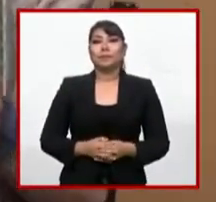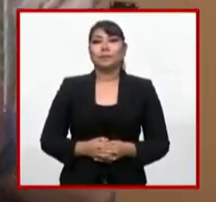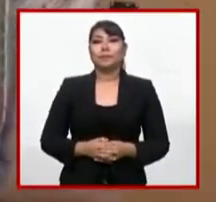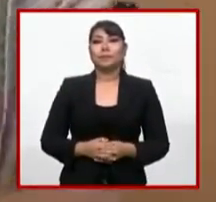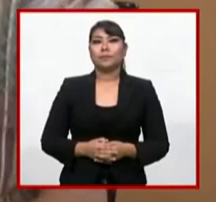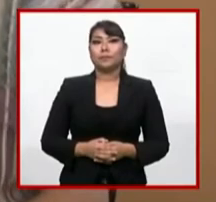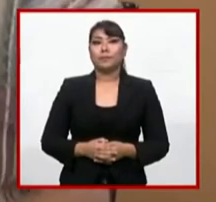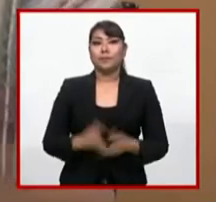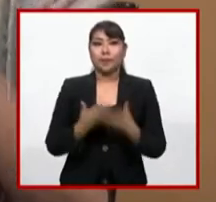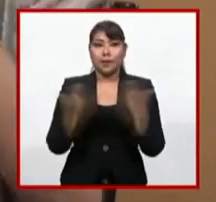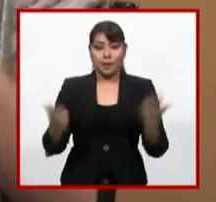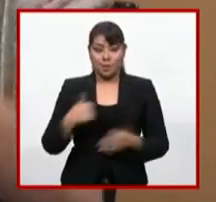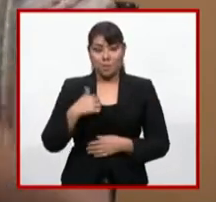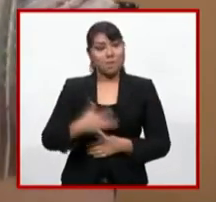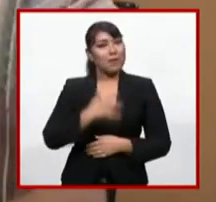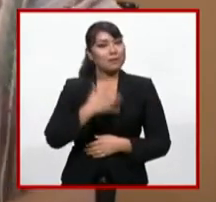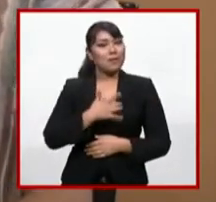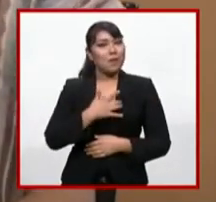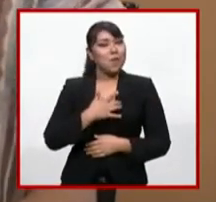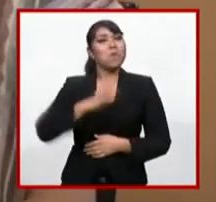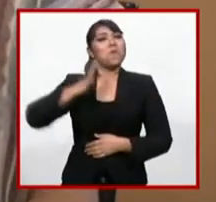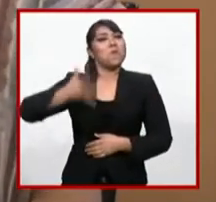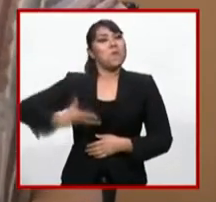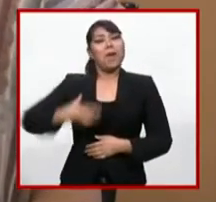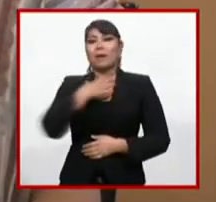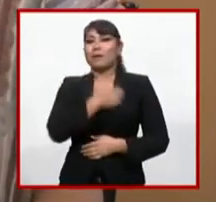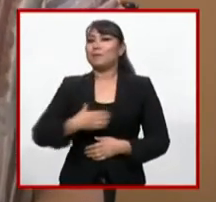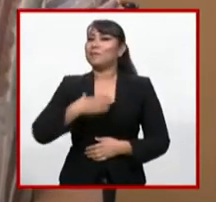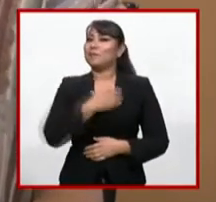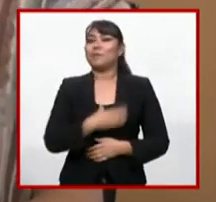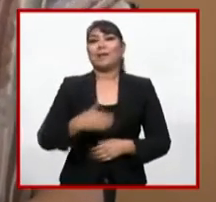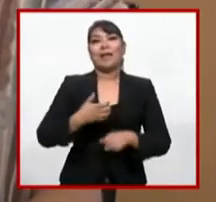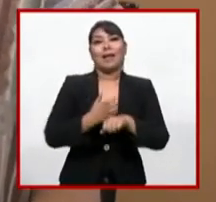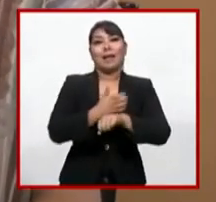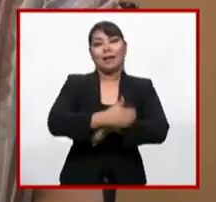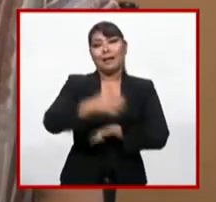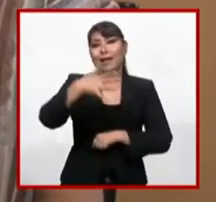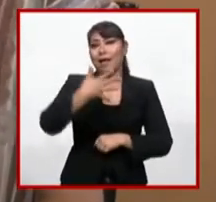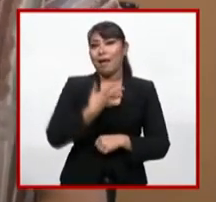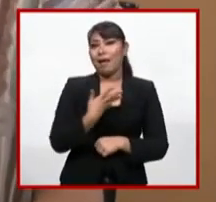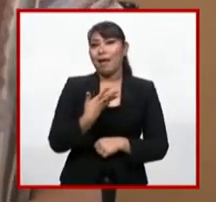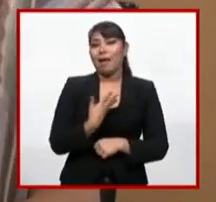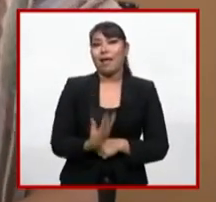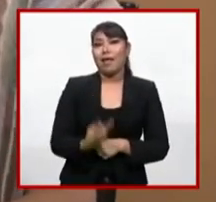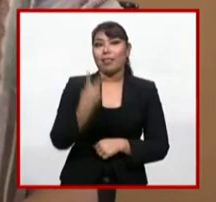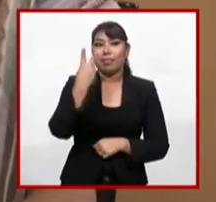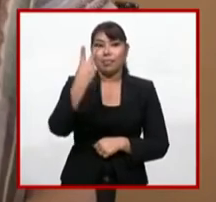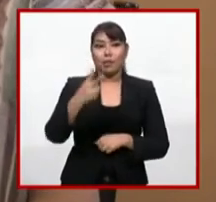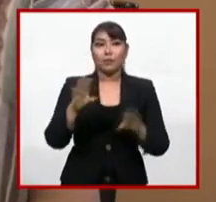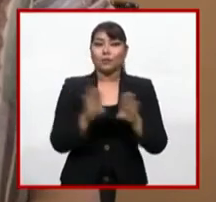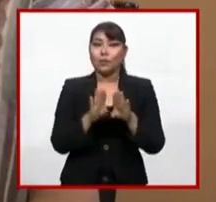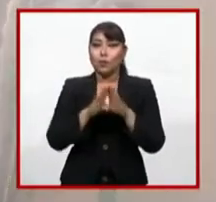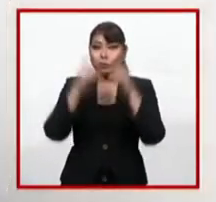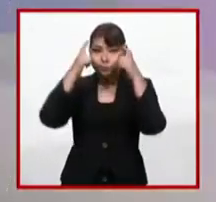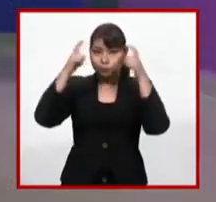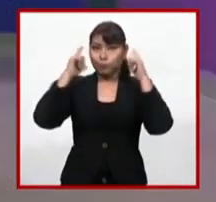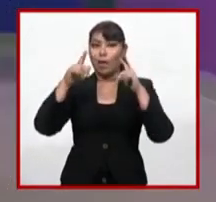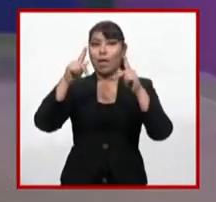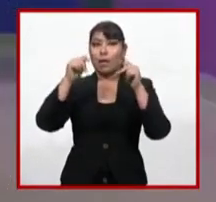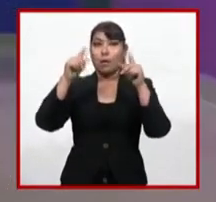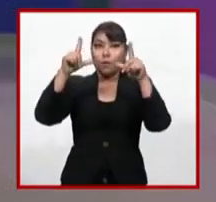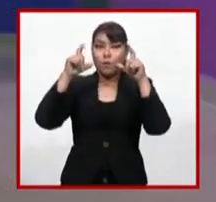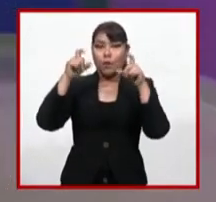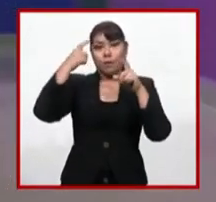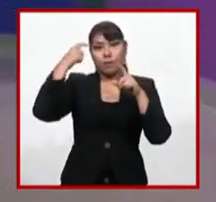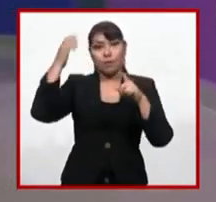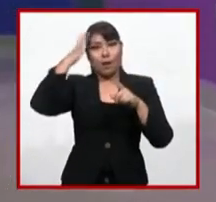Tengo la gran satisfacción de contarles que en el estado hoy contamos con 2 tomógrafos propios de primer nivel que